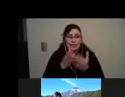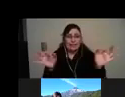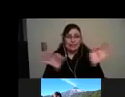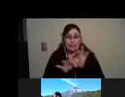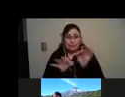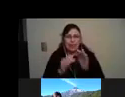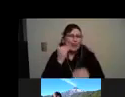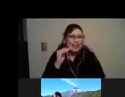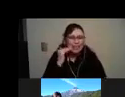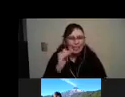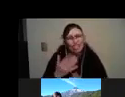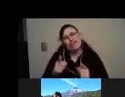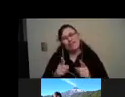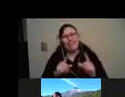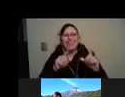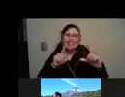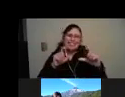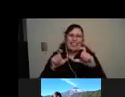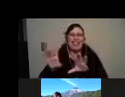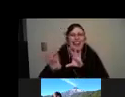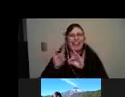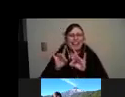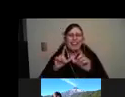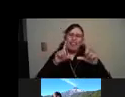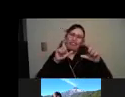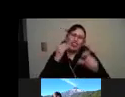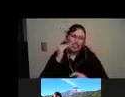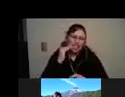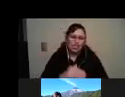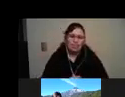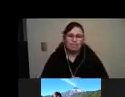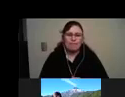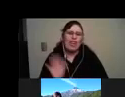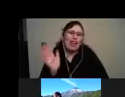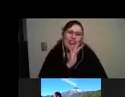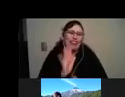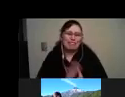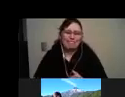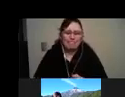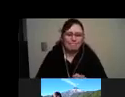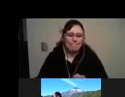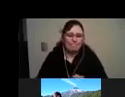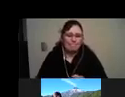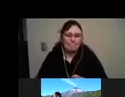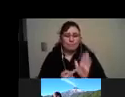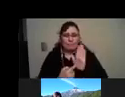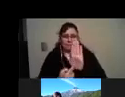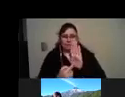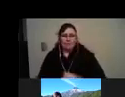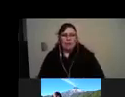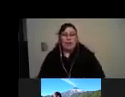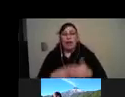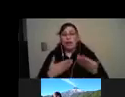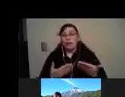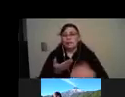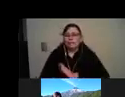que afectan a la población infantil, entonces por eso que he puesto algunos niños de color de ahí. Ya, tal como les